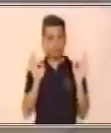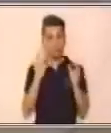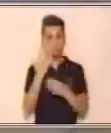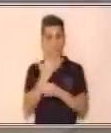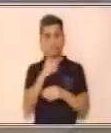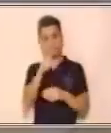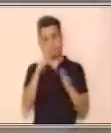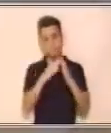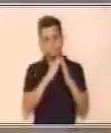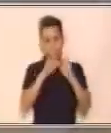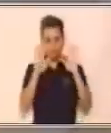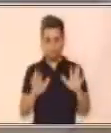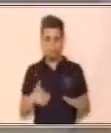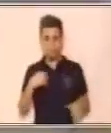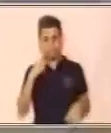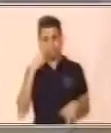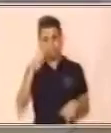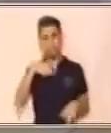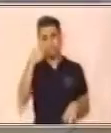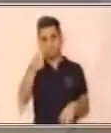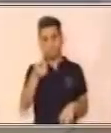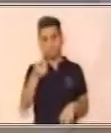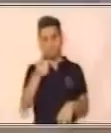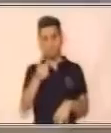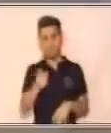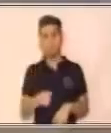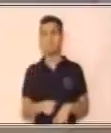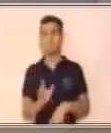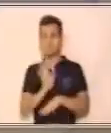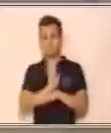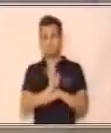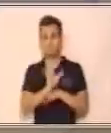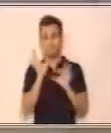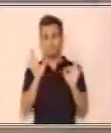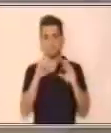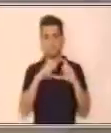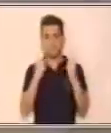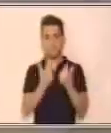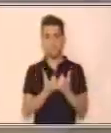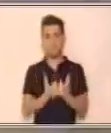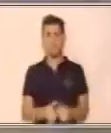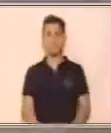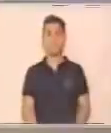quédate en casa y espero verte en la próxima clase. Hasta luego.